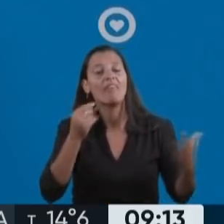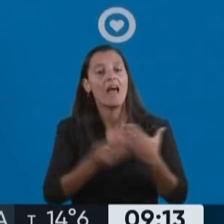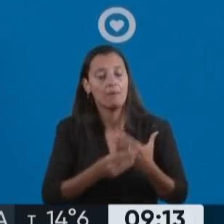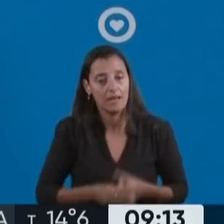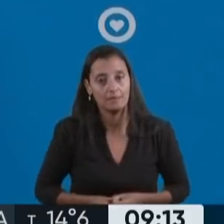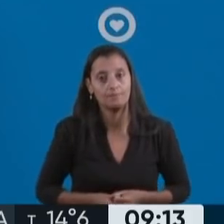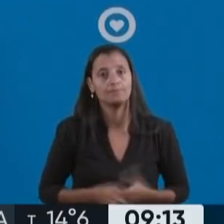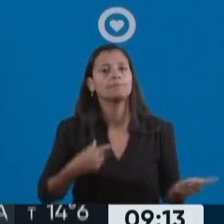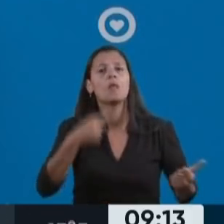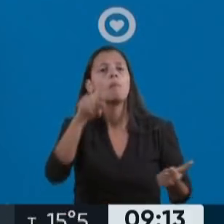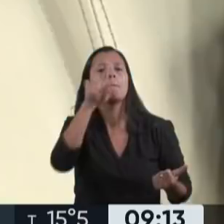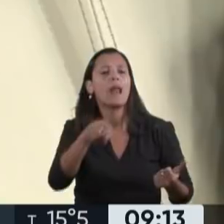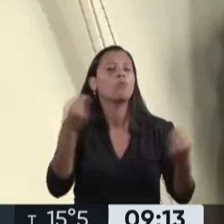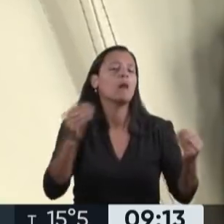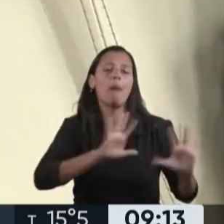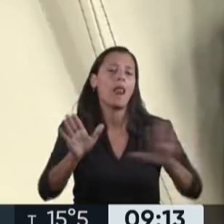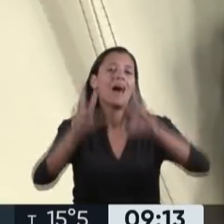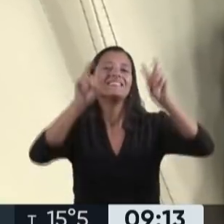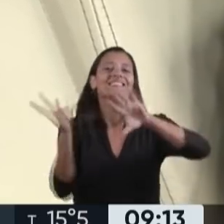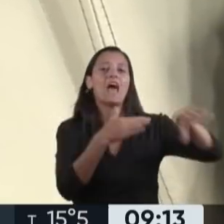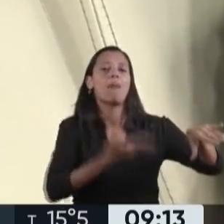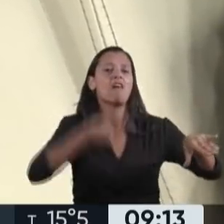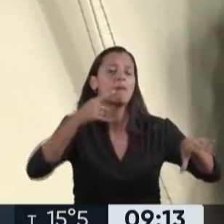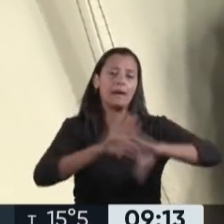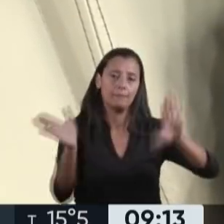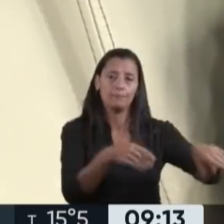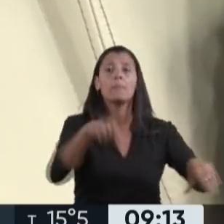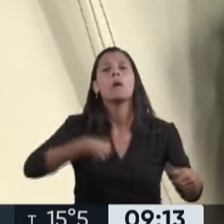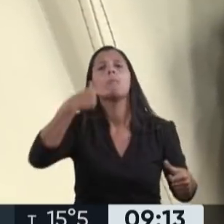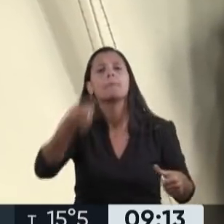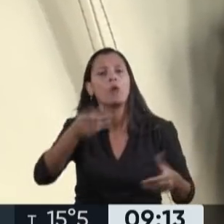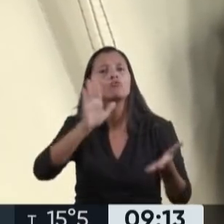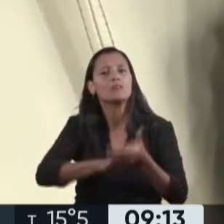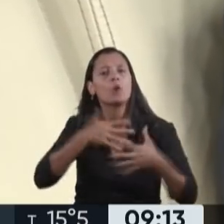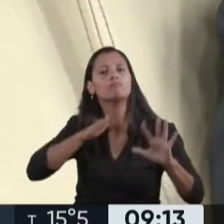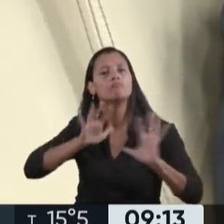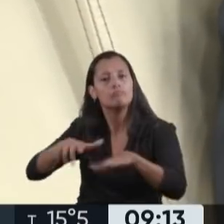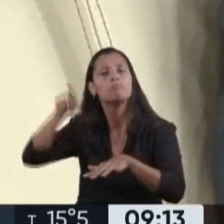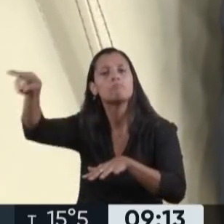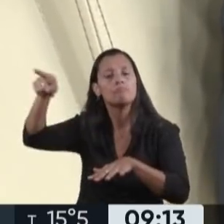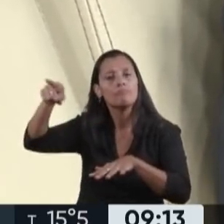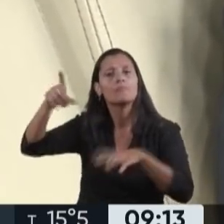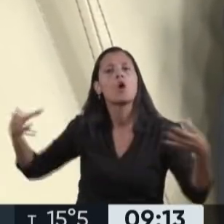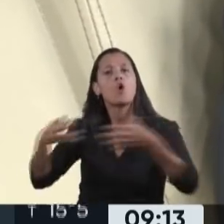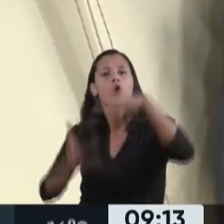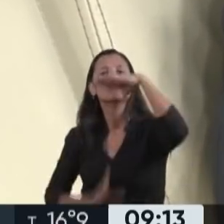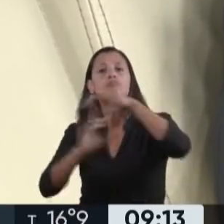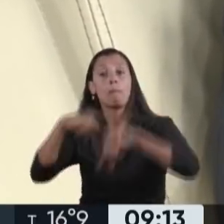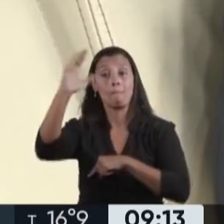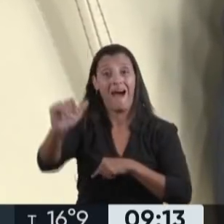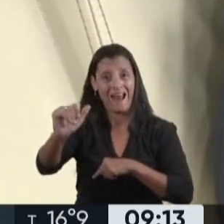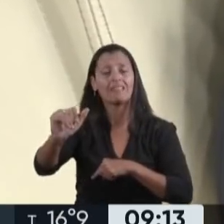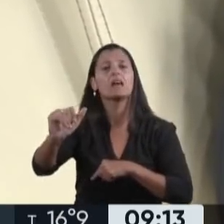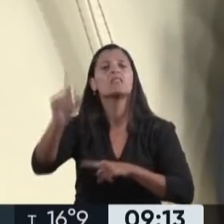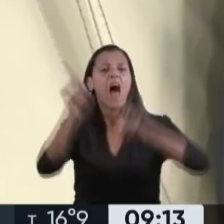Gabriela. Preguntarte para salir un poco del tema de Fondo Monetario por la marcha hacia la Corte Suprema prevista para el próximo martes.